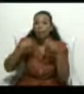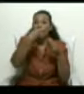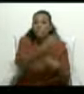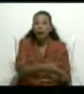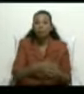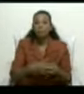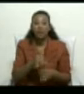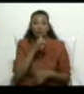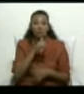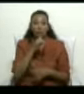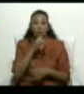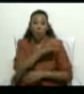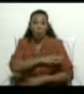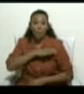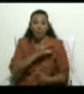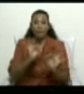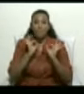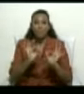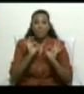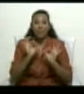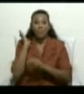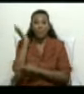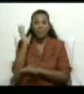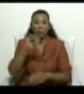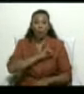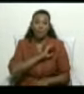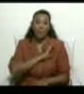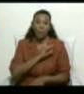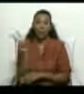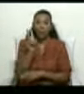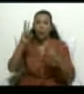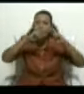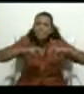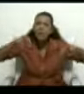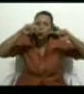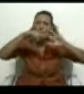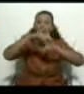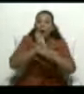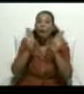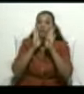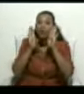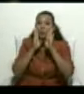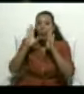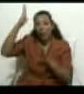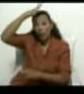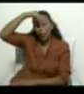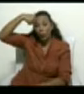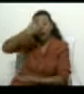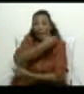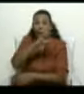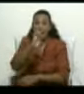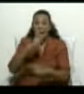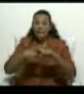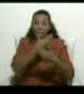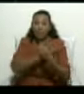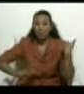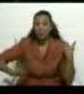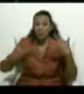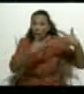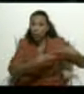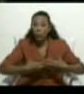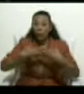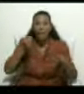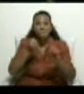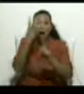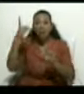El informe de la Comisión Especial del Parlamento Venezolano para la Investigación de las Confesiones de Donald Trump detalla los siguientes puntos sobre el